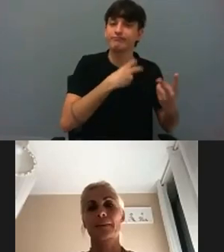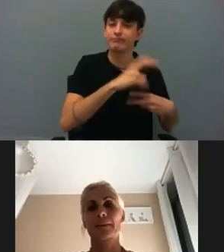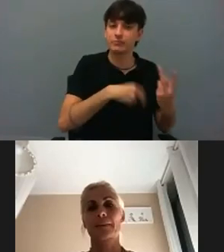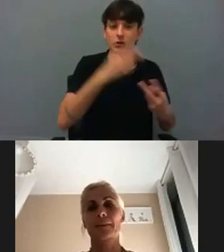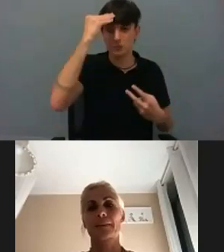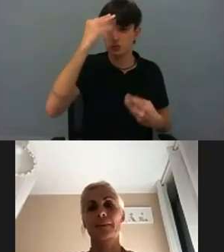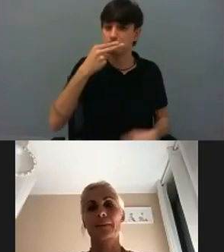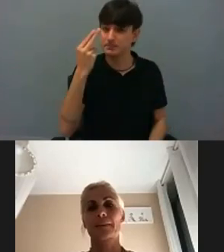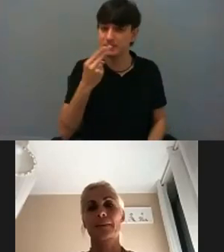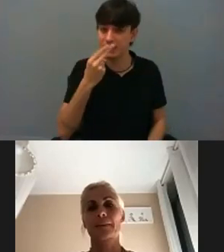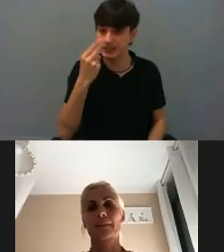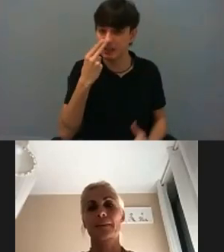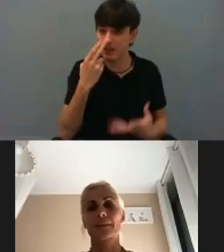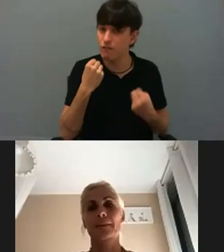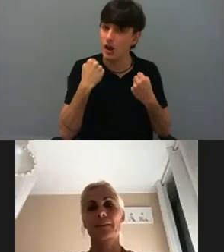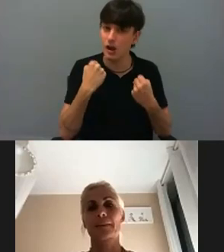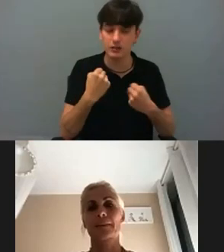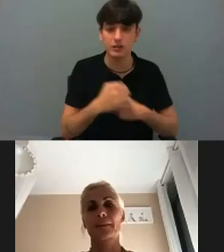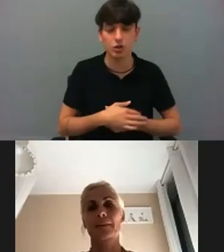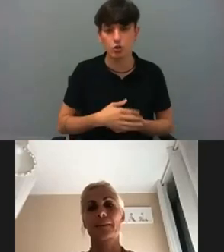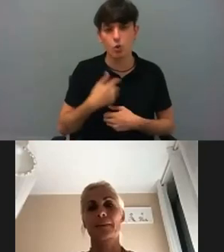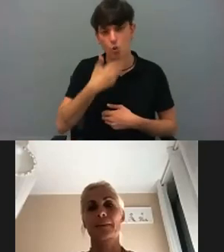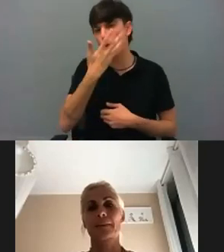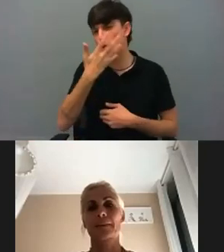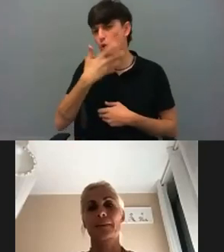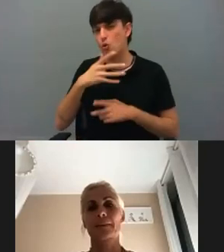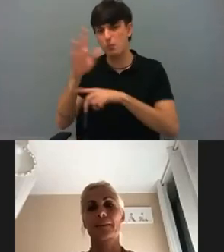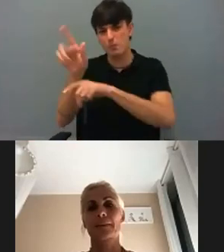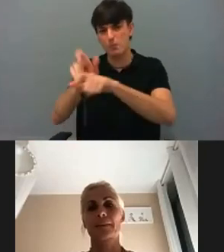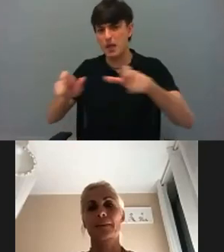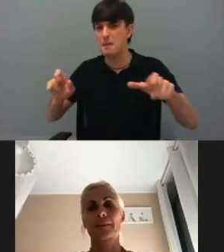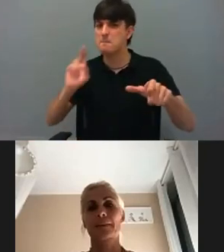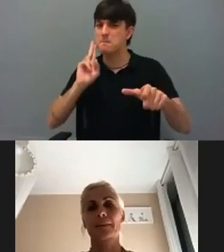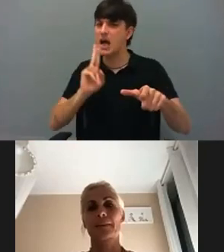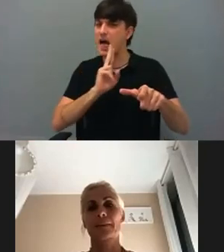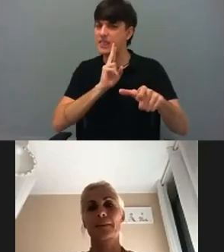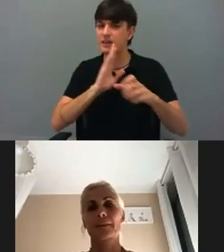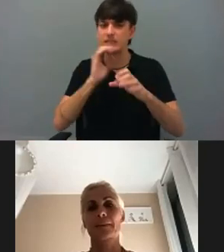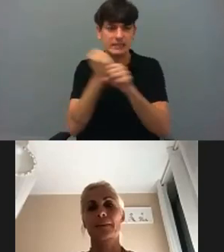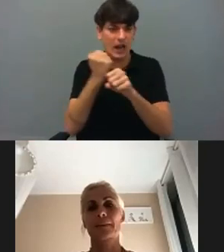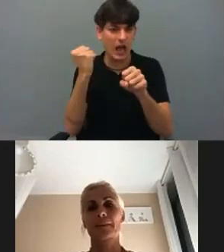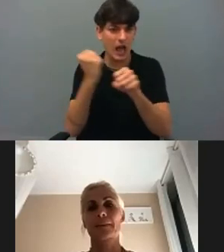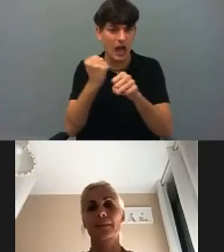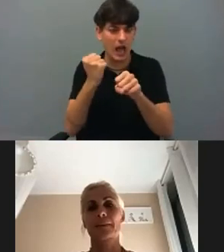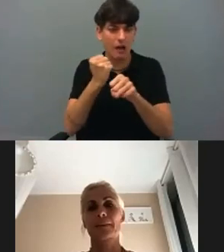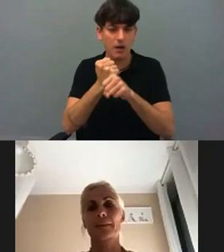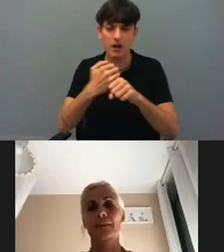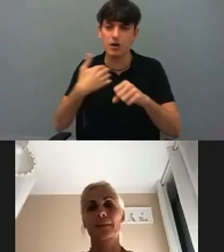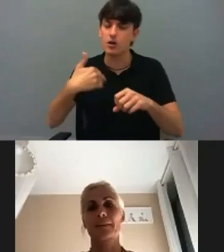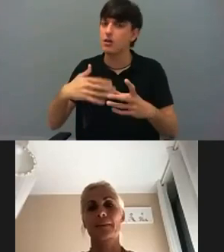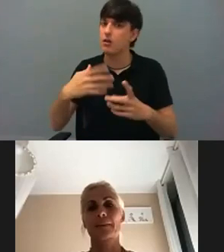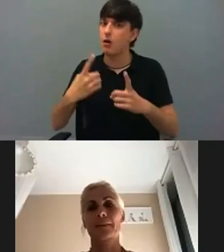sido muy interesante y conozco a madres que trabajan, ya hemos dicho, esto ya es otro debate, que es una sobrecarga y hay que